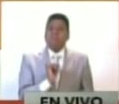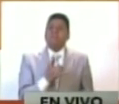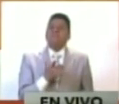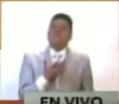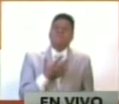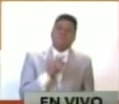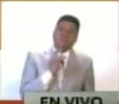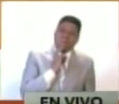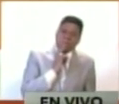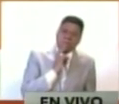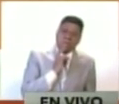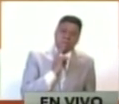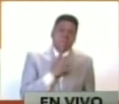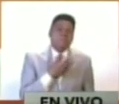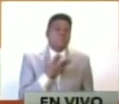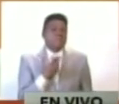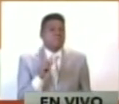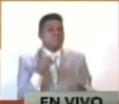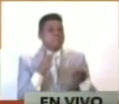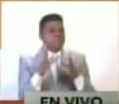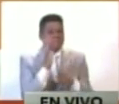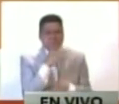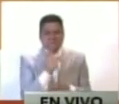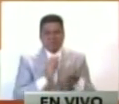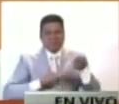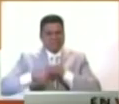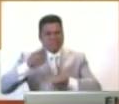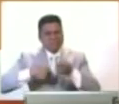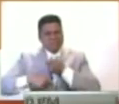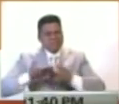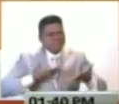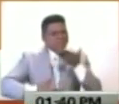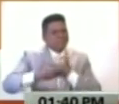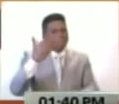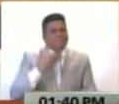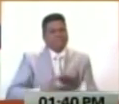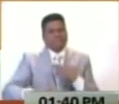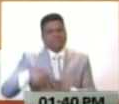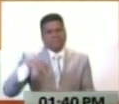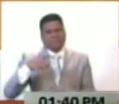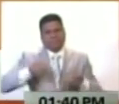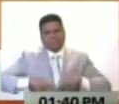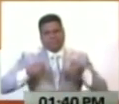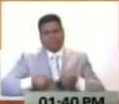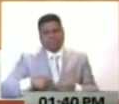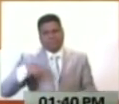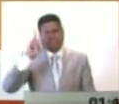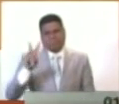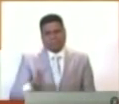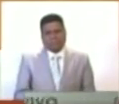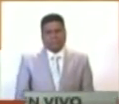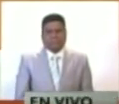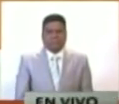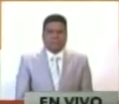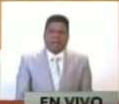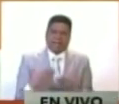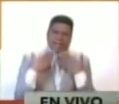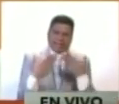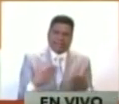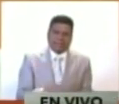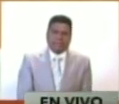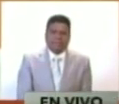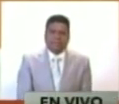intercambio tecnológico comercial entre esos dos países y Venezuela. Muchas gracias. Gracias.